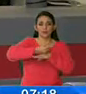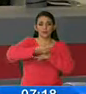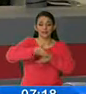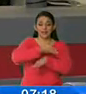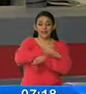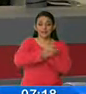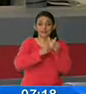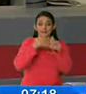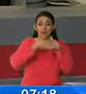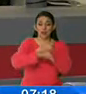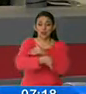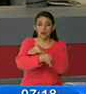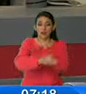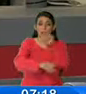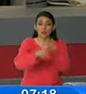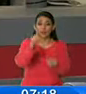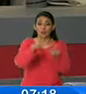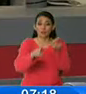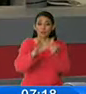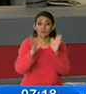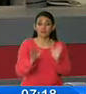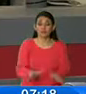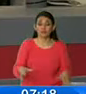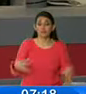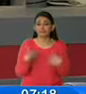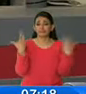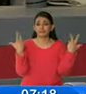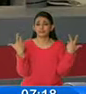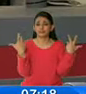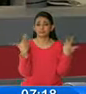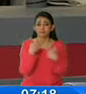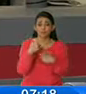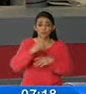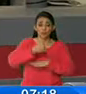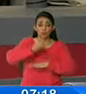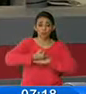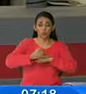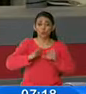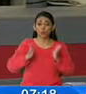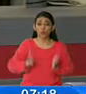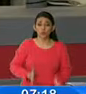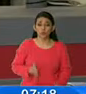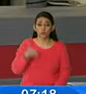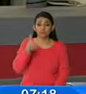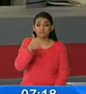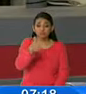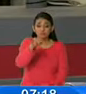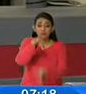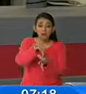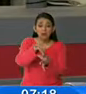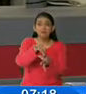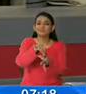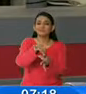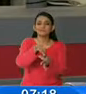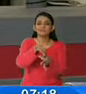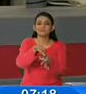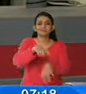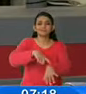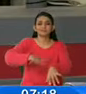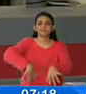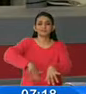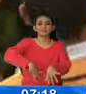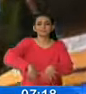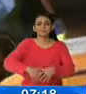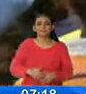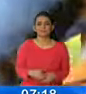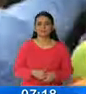los sufragantes. Algunos ciudadanos se quejaron de que las juntas receptoras del voto al que habían sido asignados fueron instaladas con retraso.